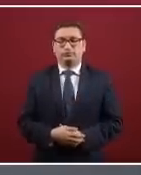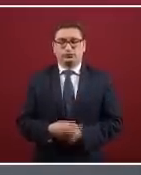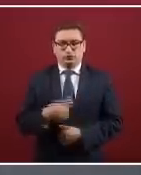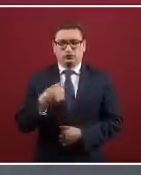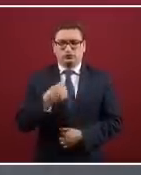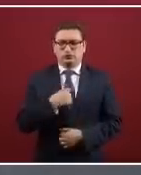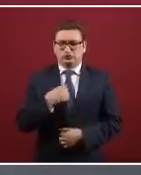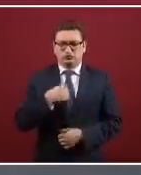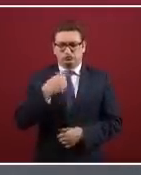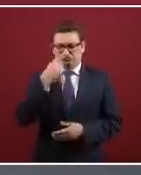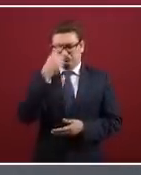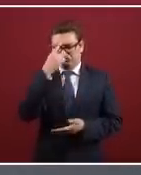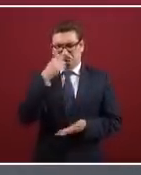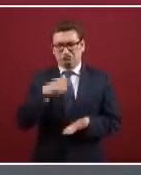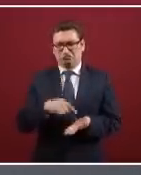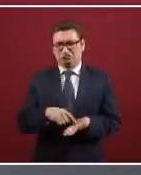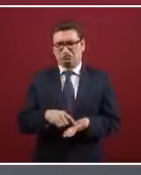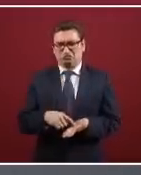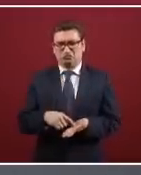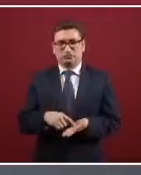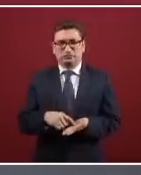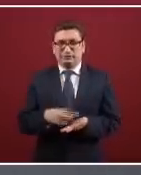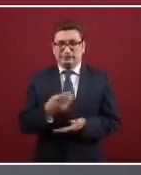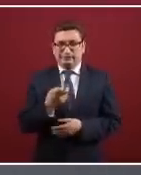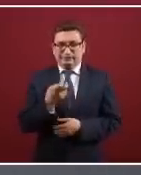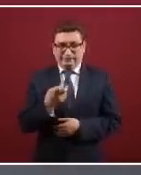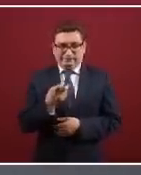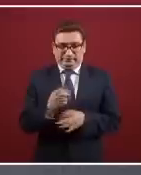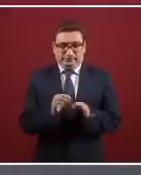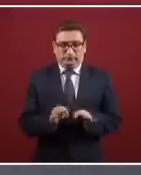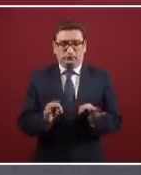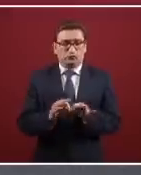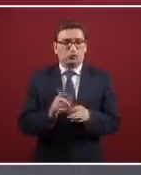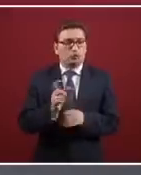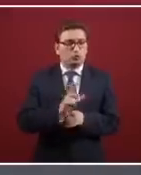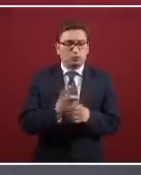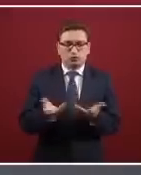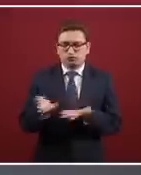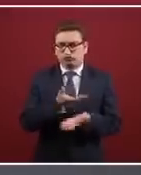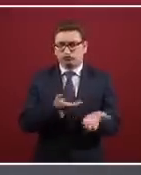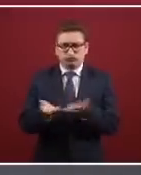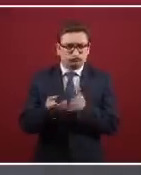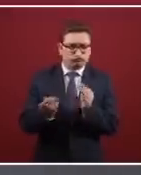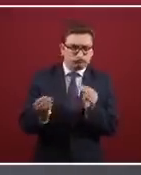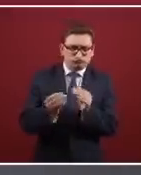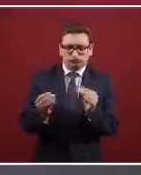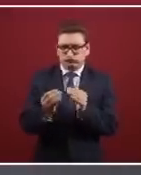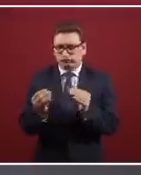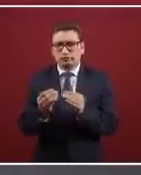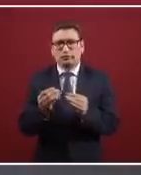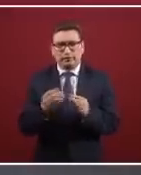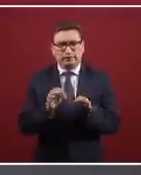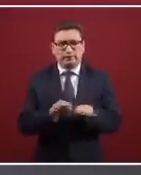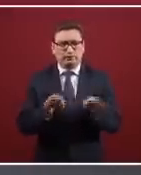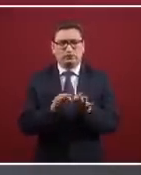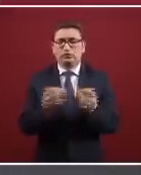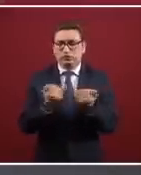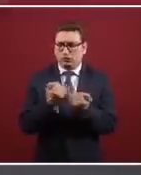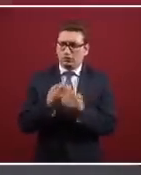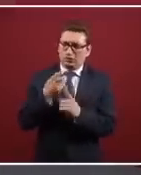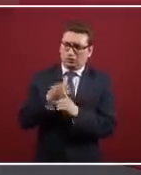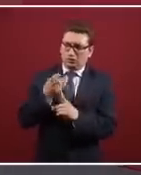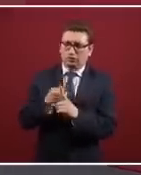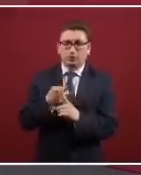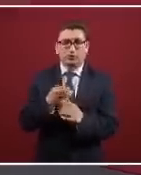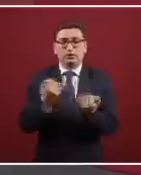creo que es importante la polémica, que es importante la crítica, el derecho